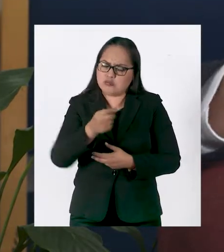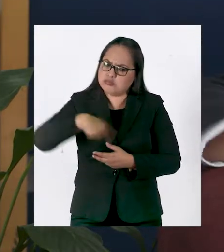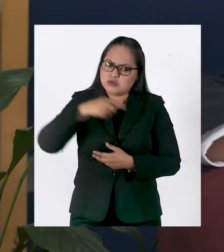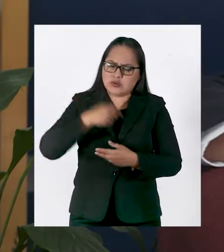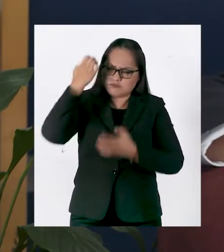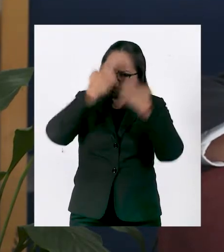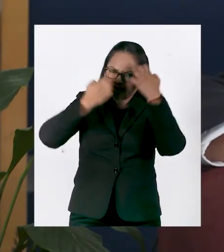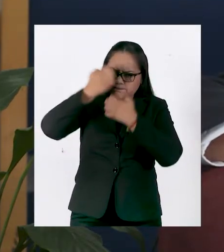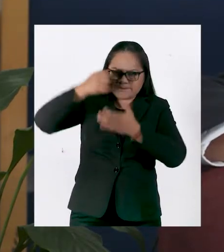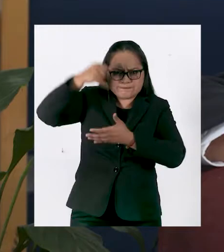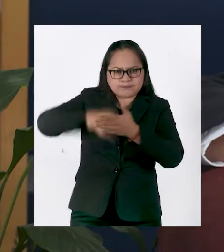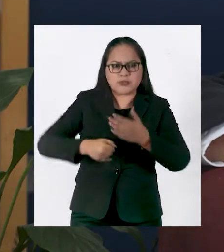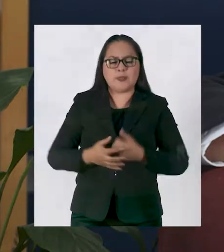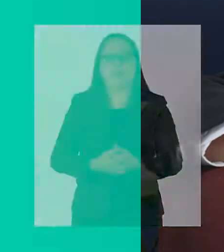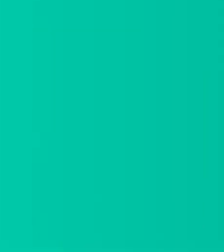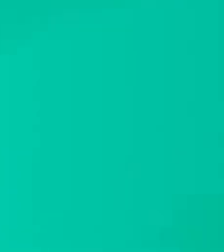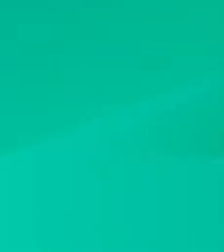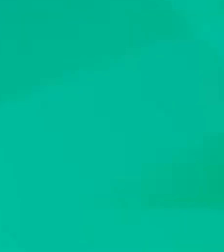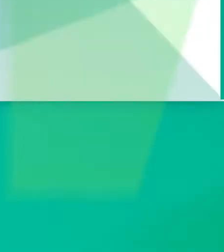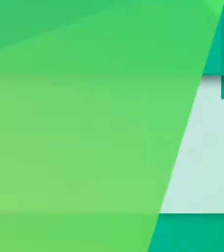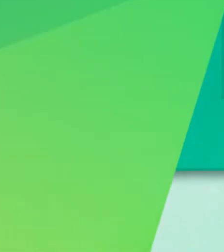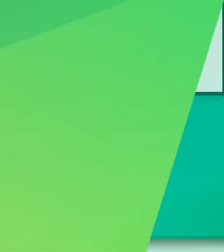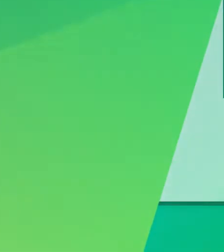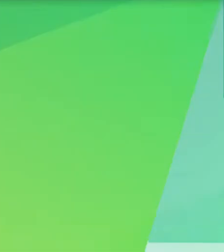coincidimos con el Presidente de la República.